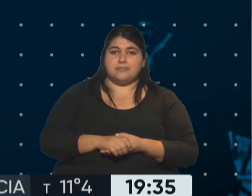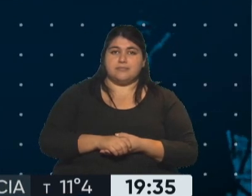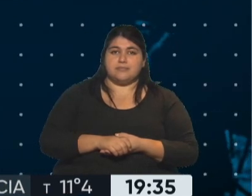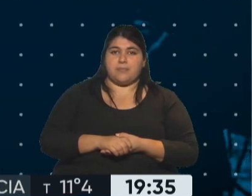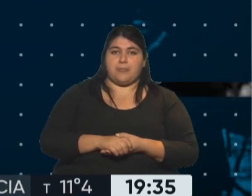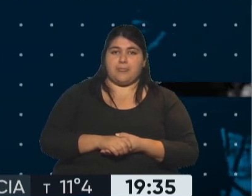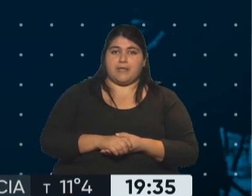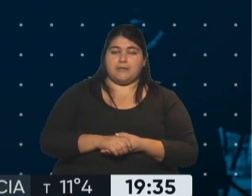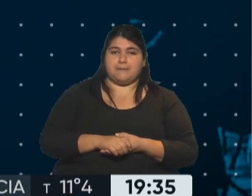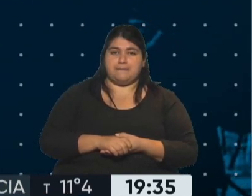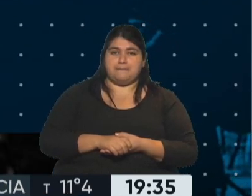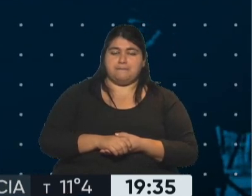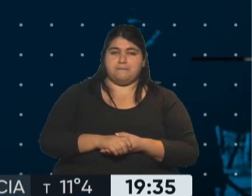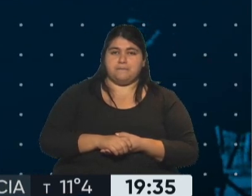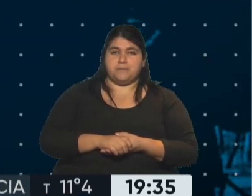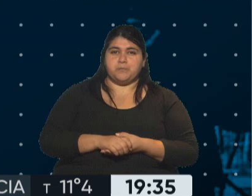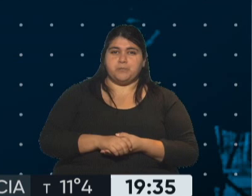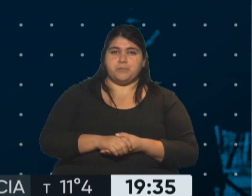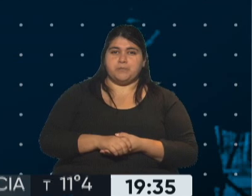ven hija